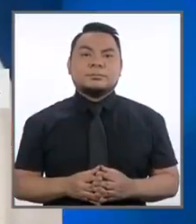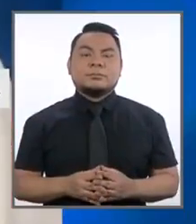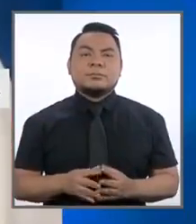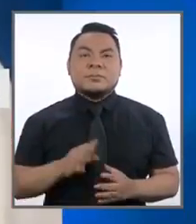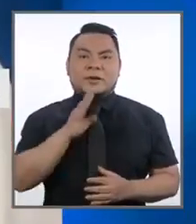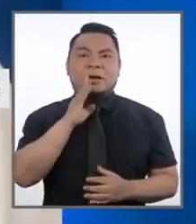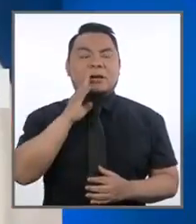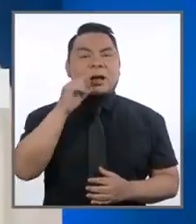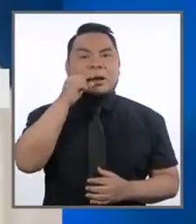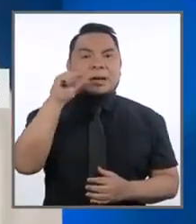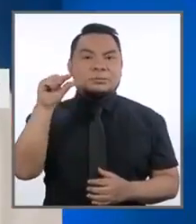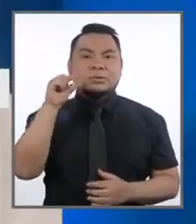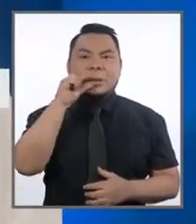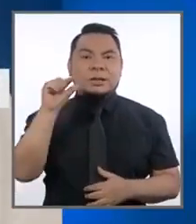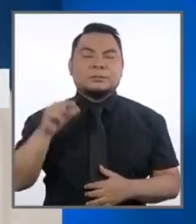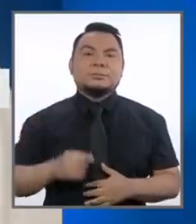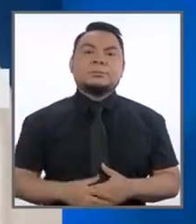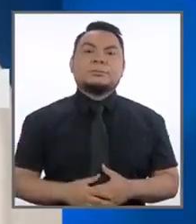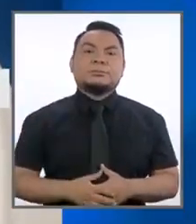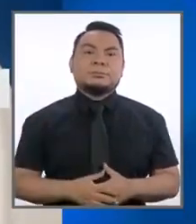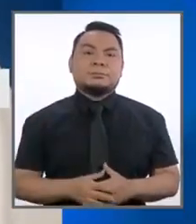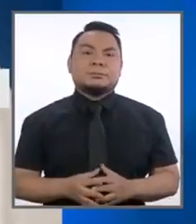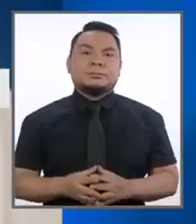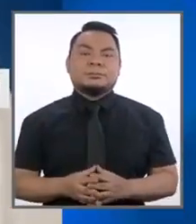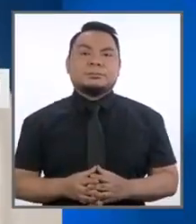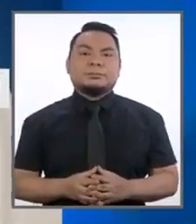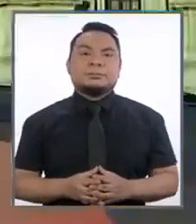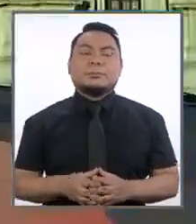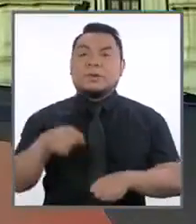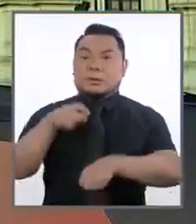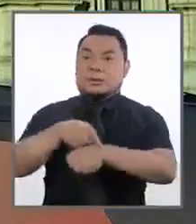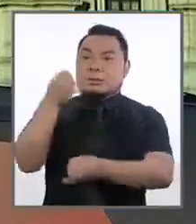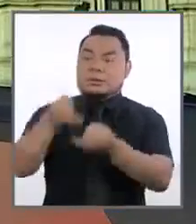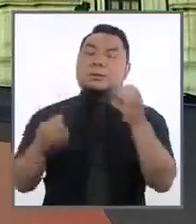Haraiman Puririnampa. Tiempo. Muchísimas gracias.